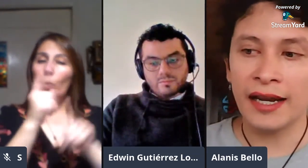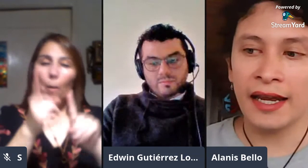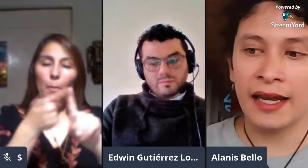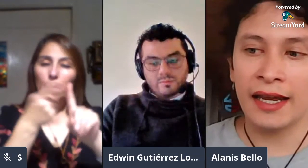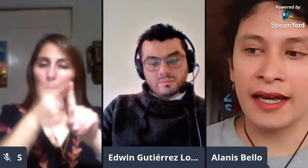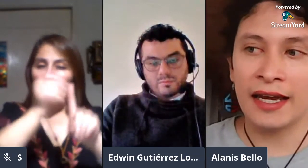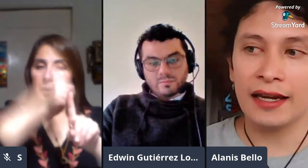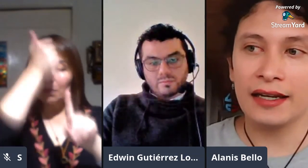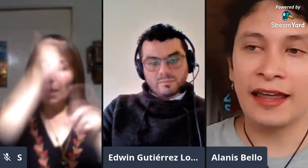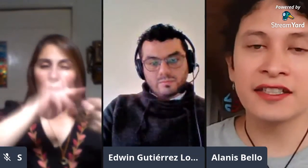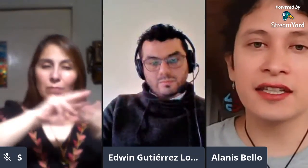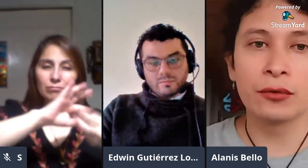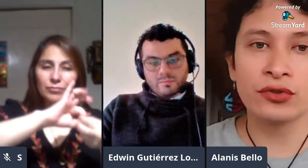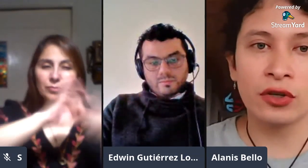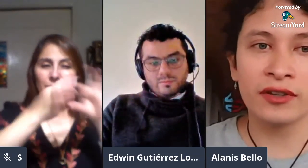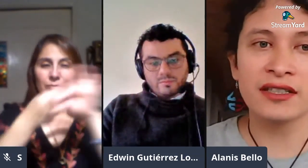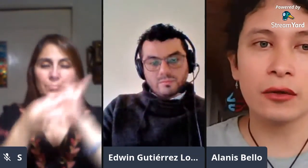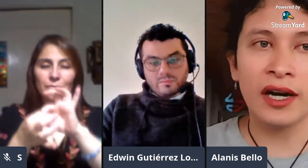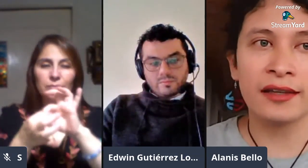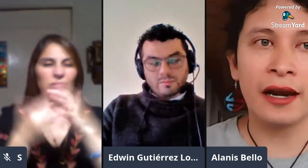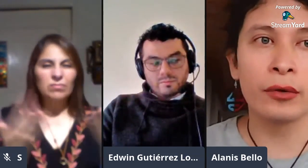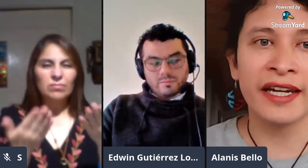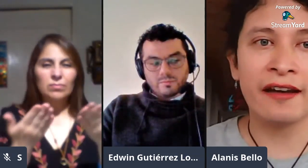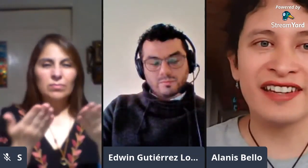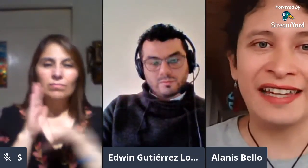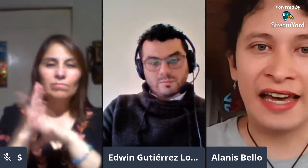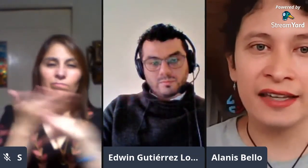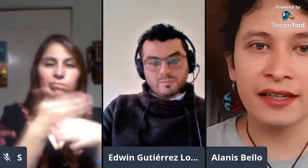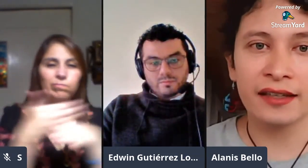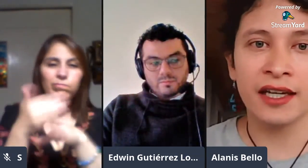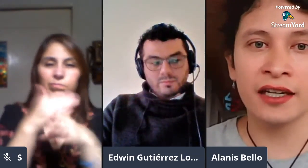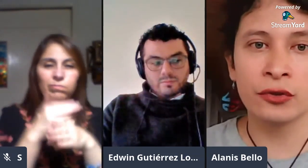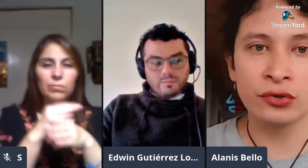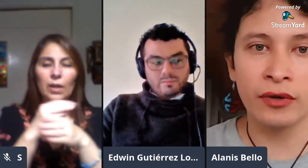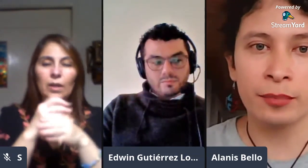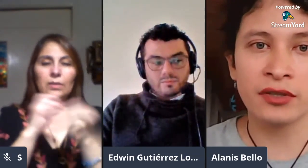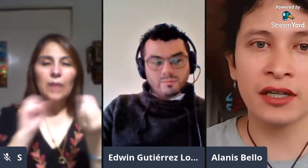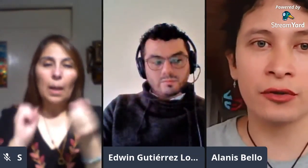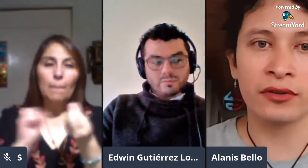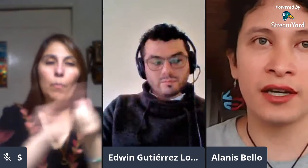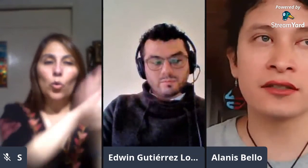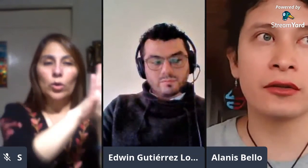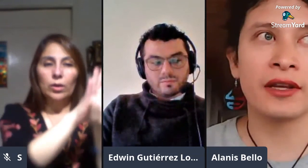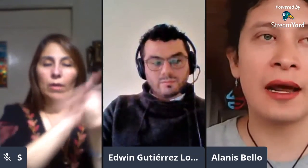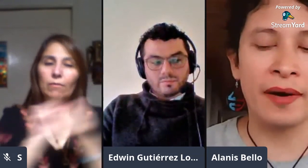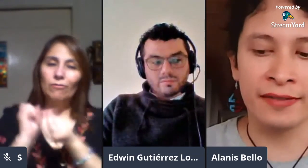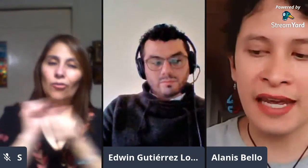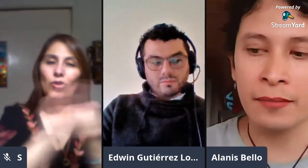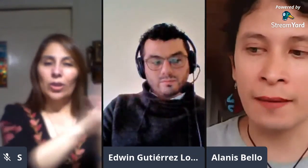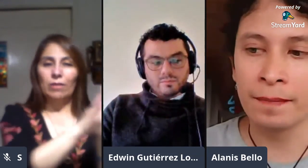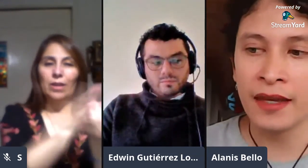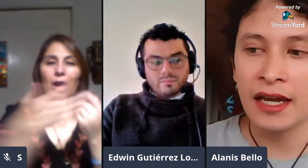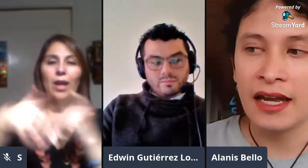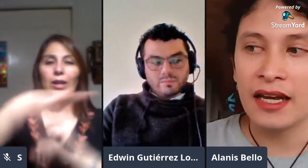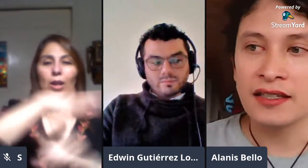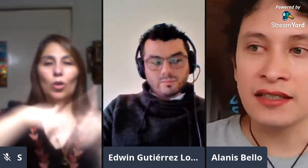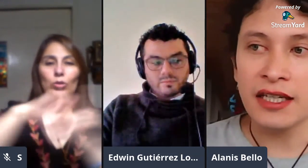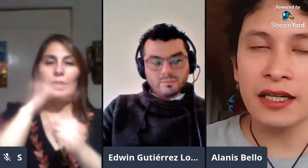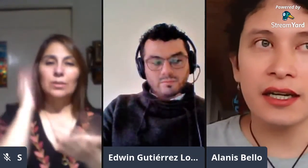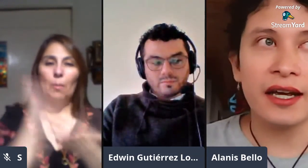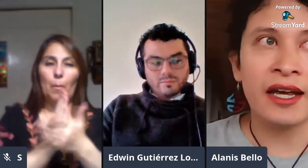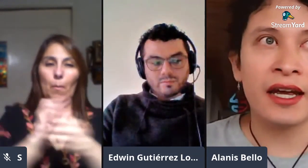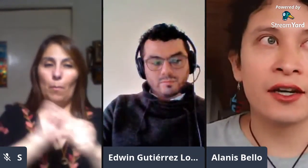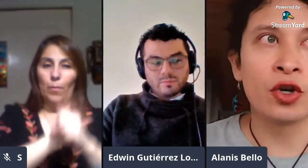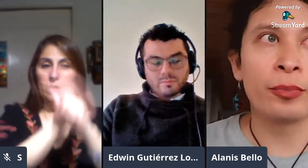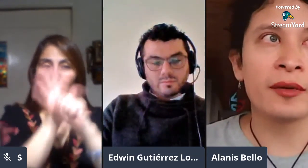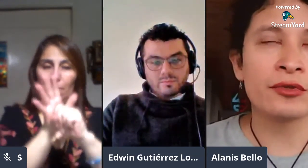con la distribución desigual de la vulnerabilidad que tienen los cuerpos en el contexto de la pandemia. Es